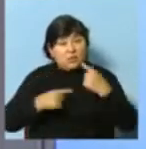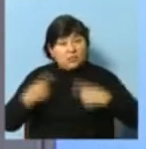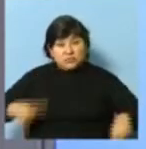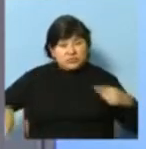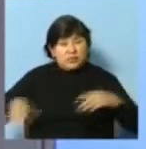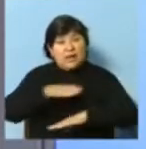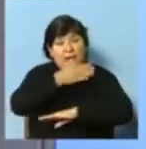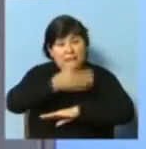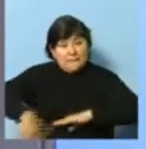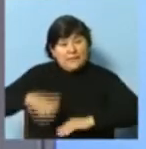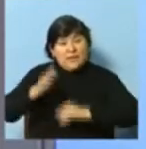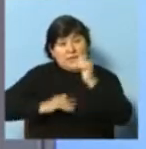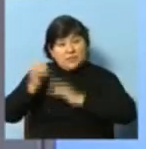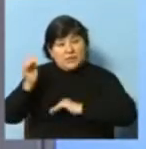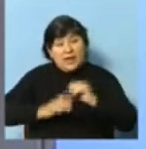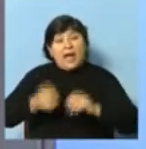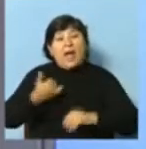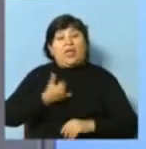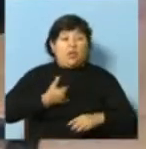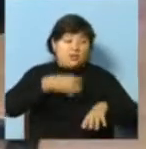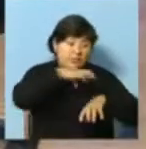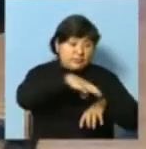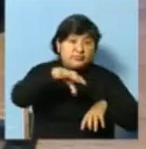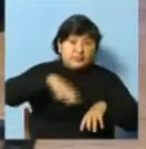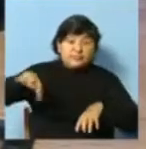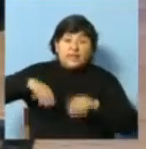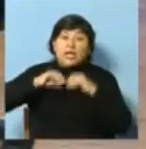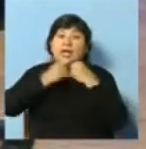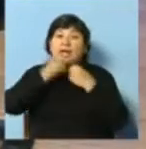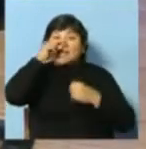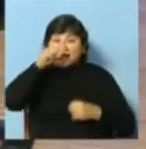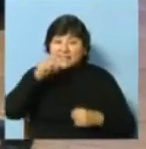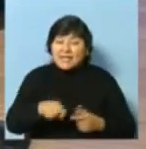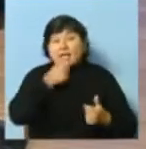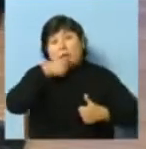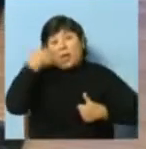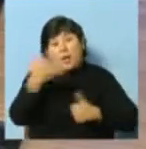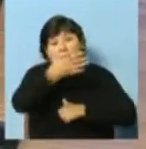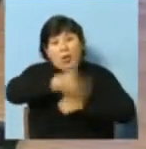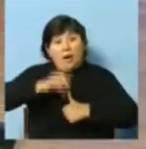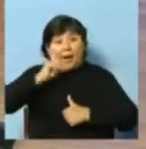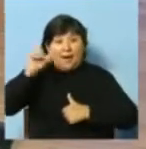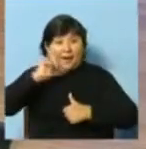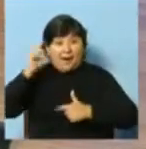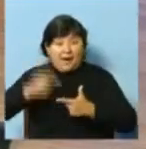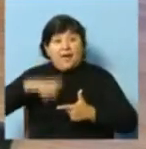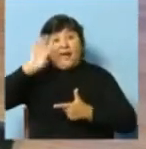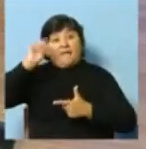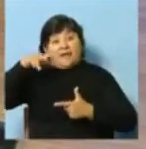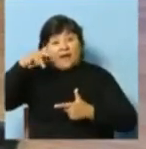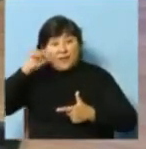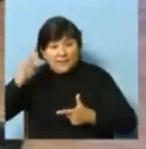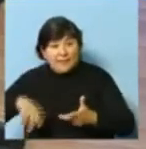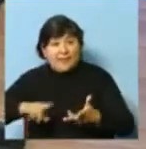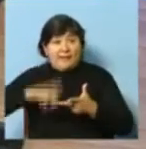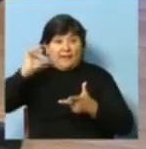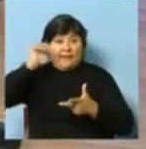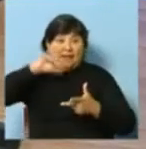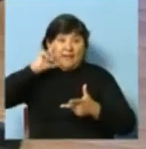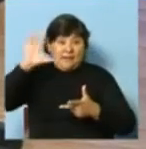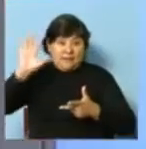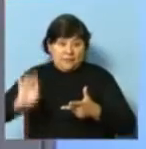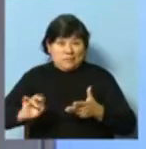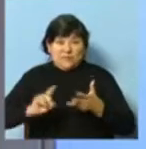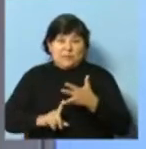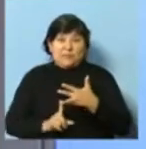pavimento en siete barrios con avenidas importantes como iría balbín este carrillo este